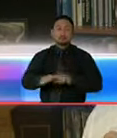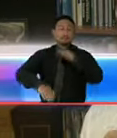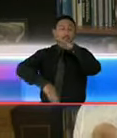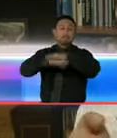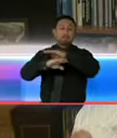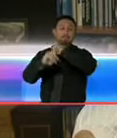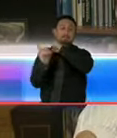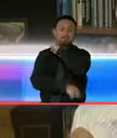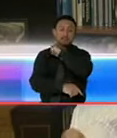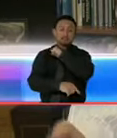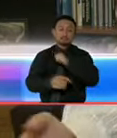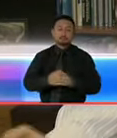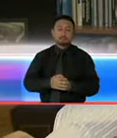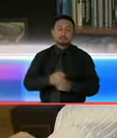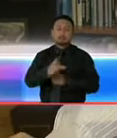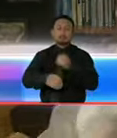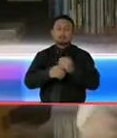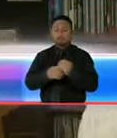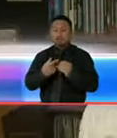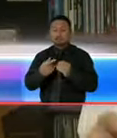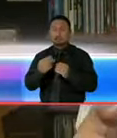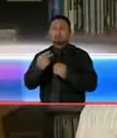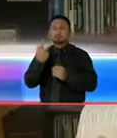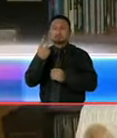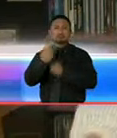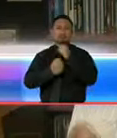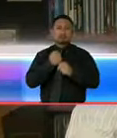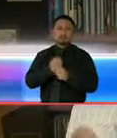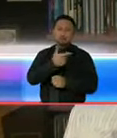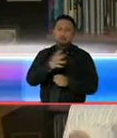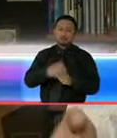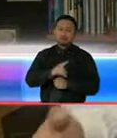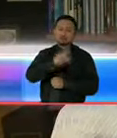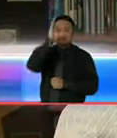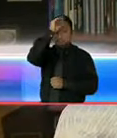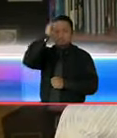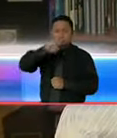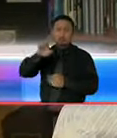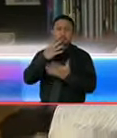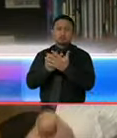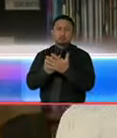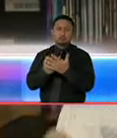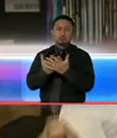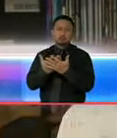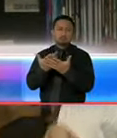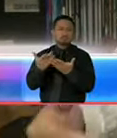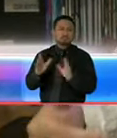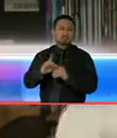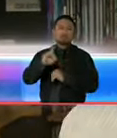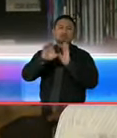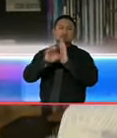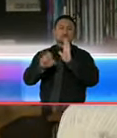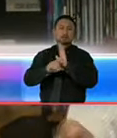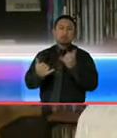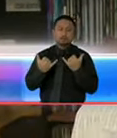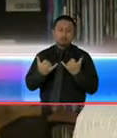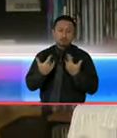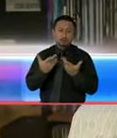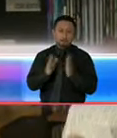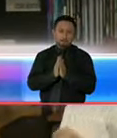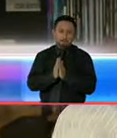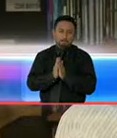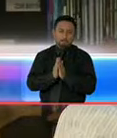más un tercio por los agravantes, lo cual significaría que Jorge Glass debería estar en prisión, de acuerdo al Código Penal vigente, que es lo que pide la